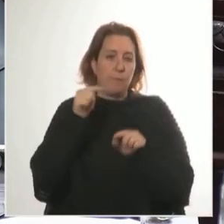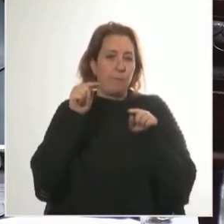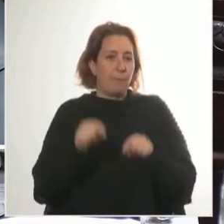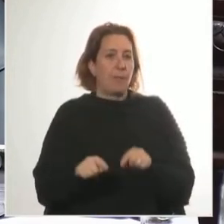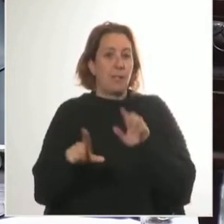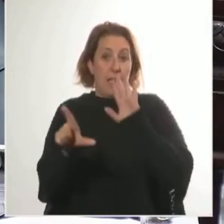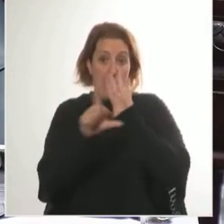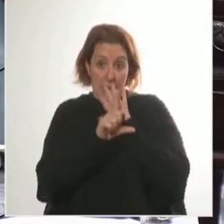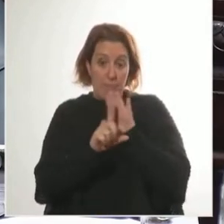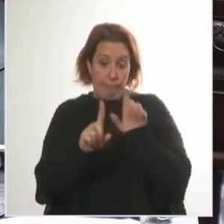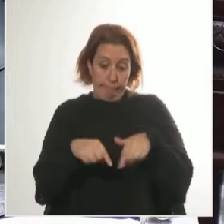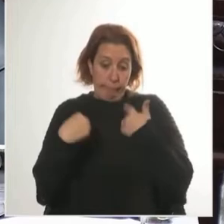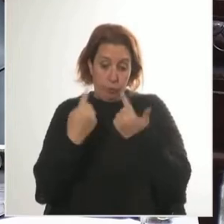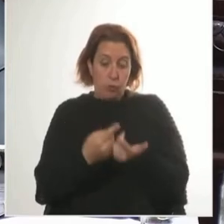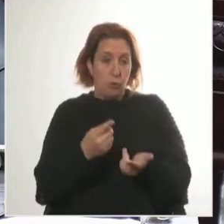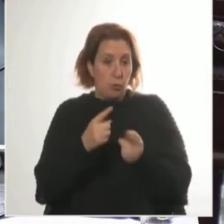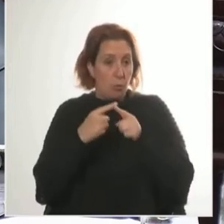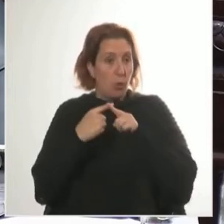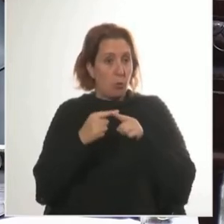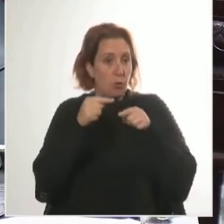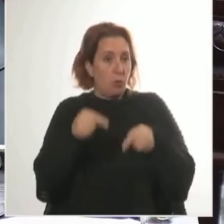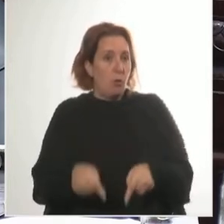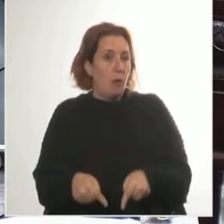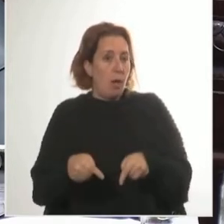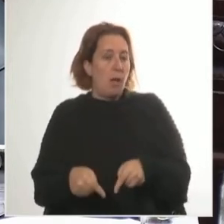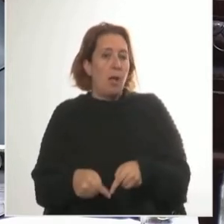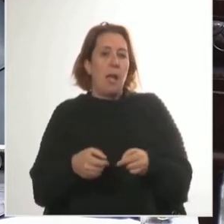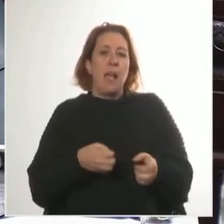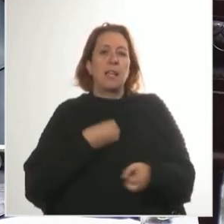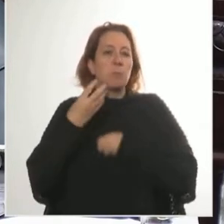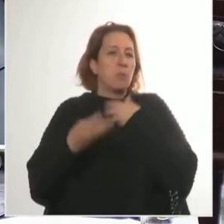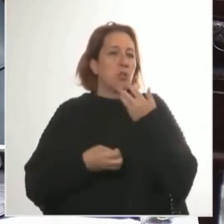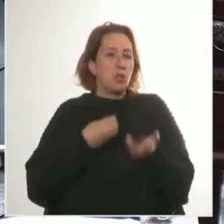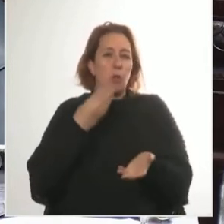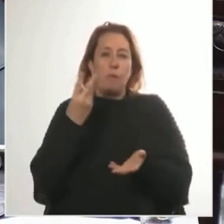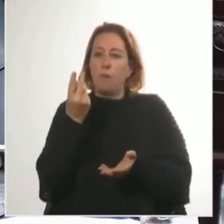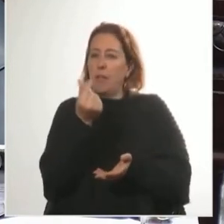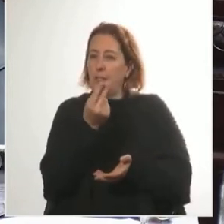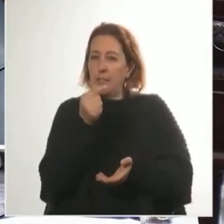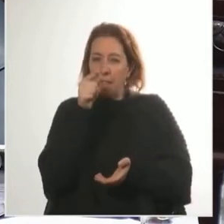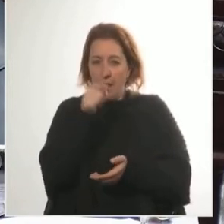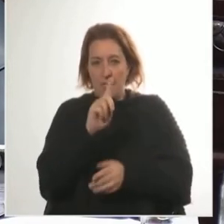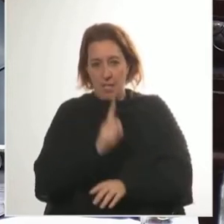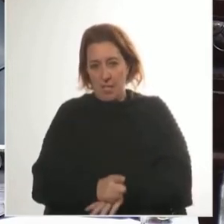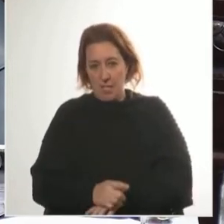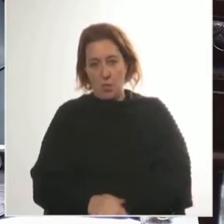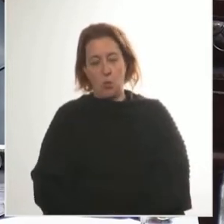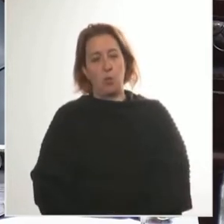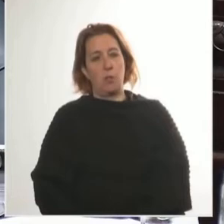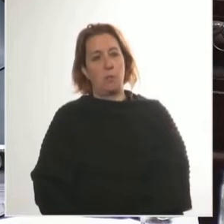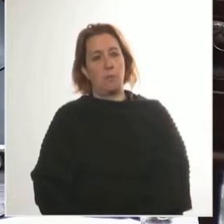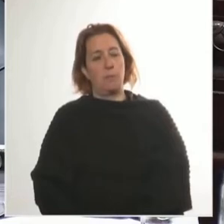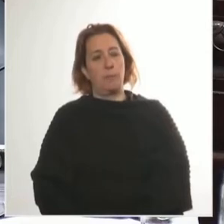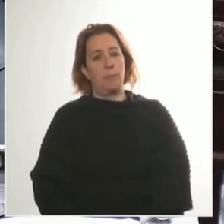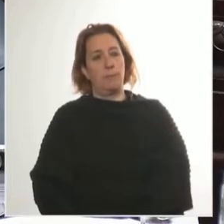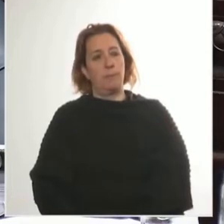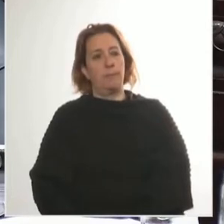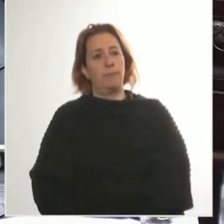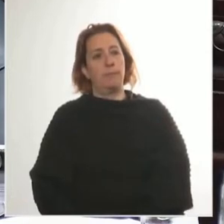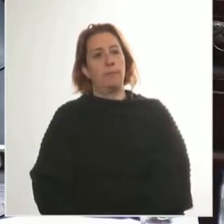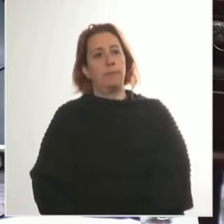ley que estamos discutiendo hoy es la expresión financiera de esas decisiones.